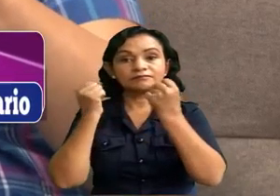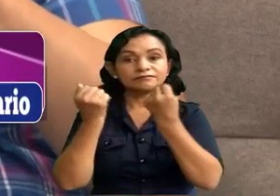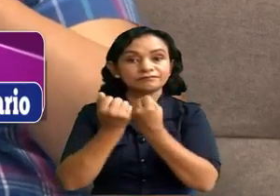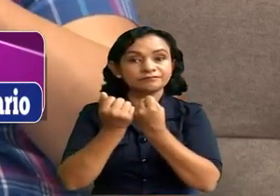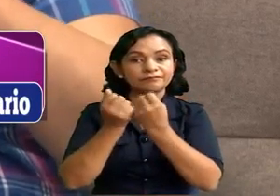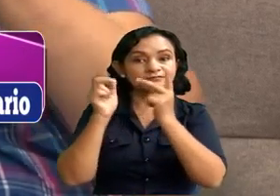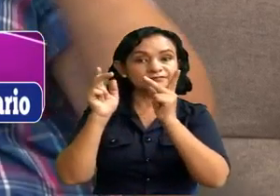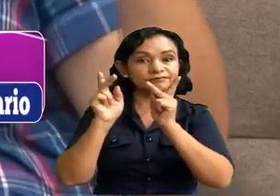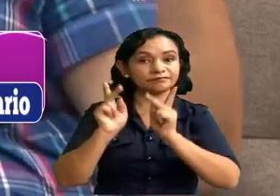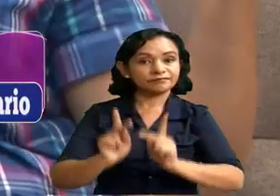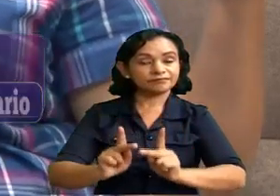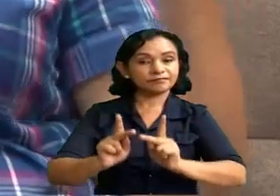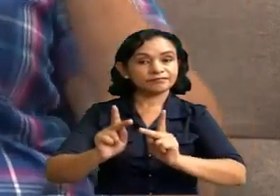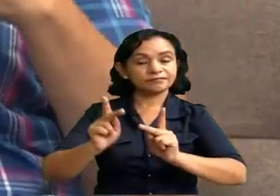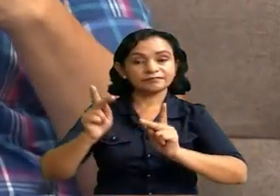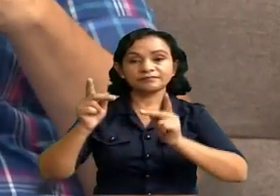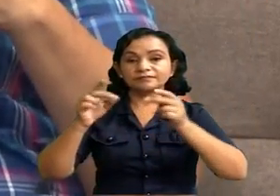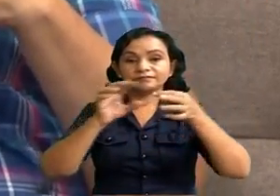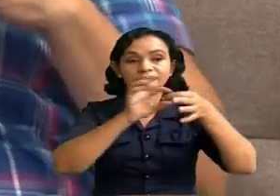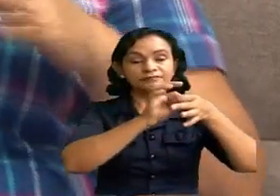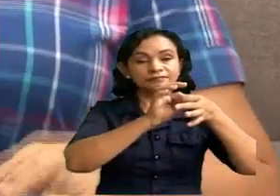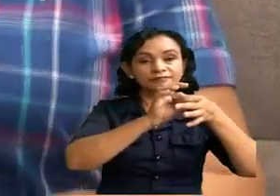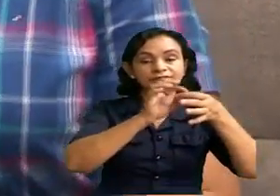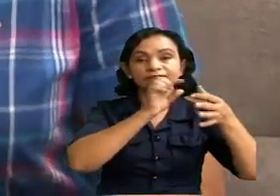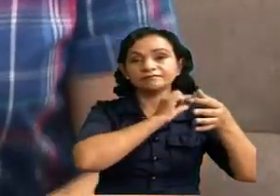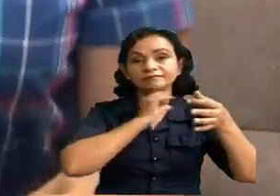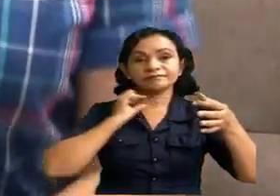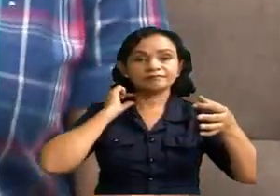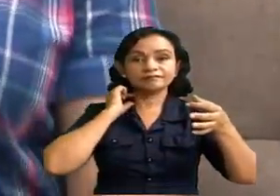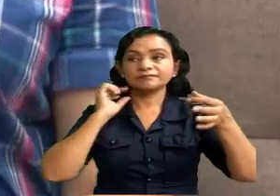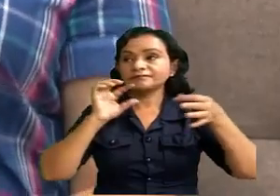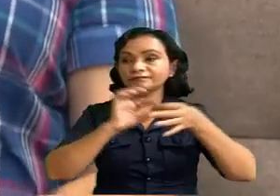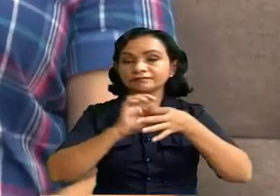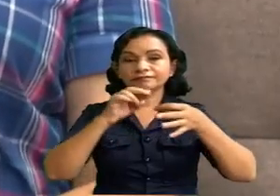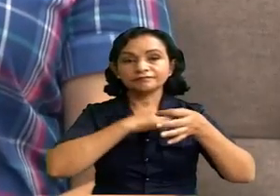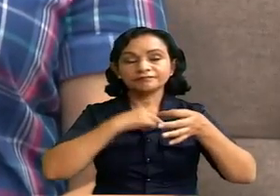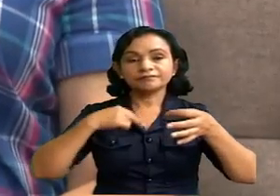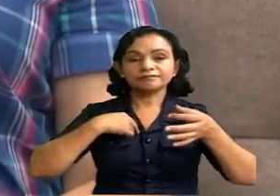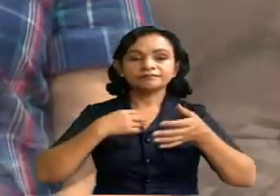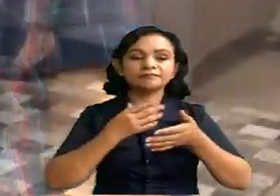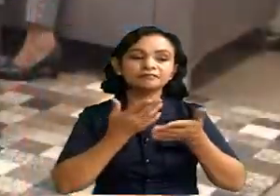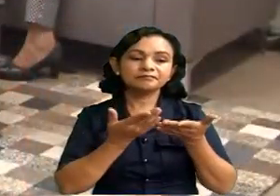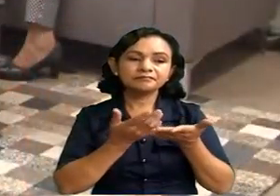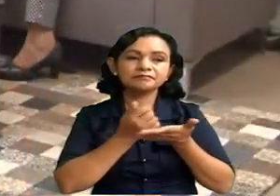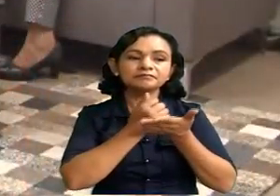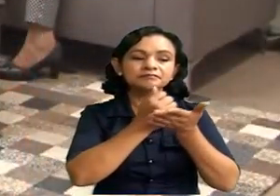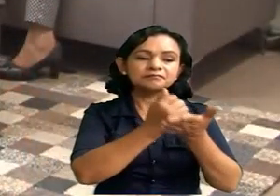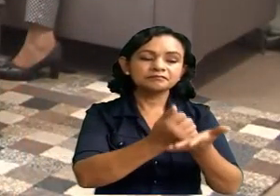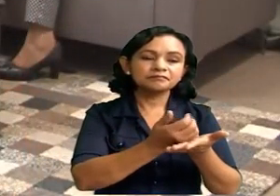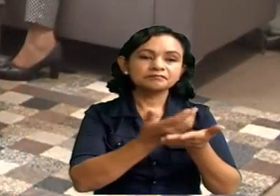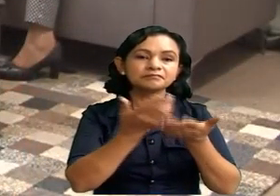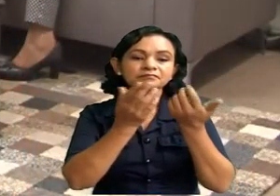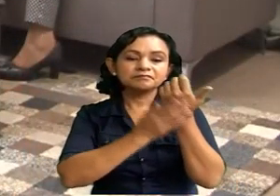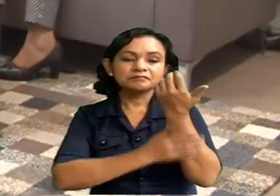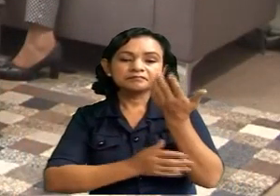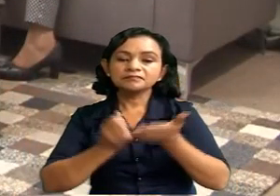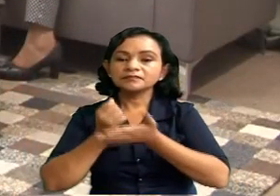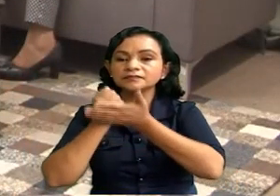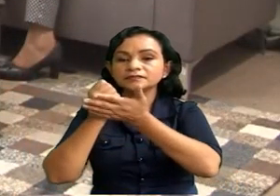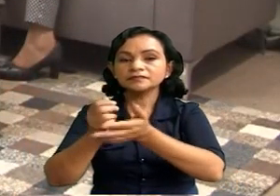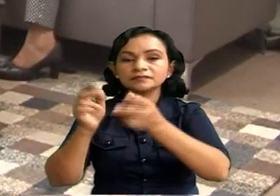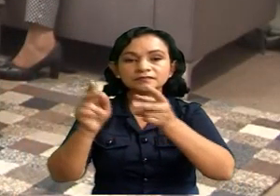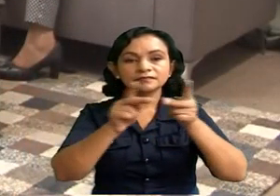laicas que se unen con los sacerdotes y hacen procesos de caridad, o sea, ayudan a la gente